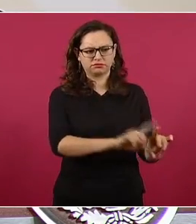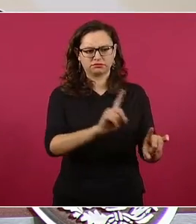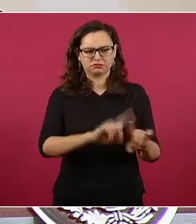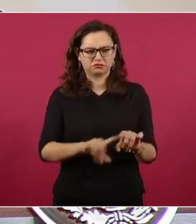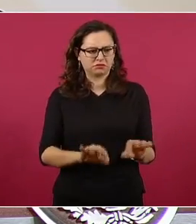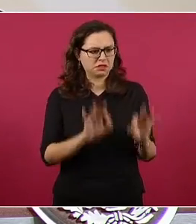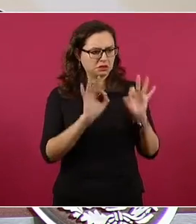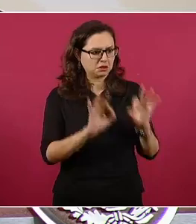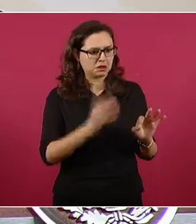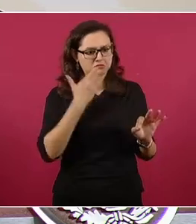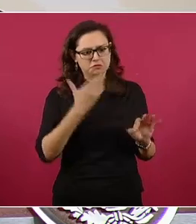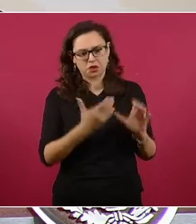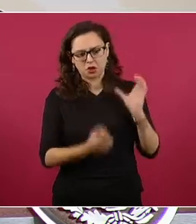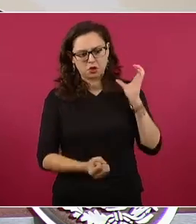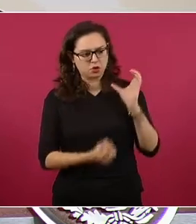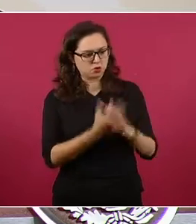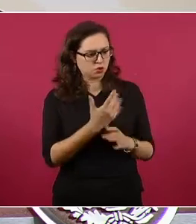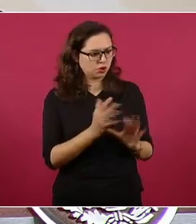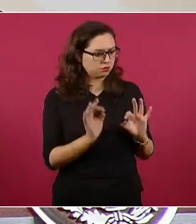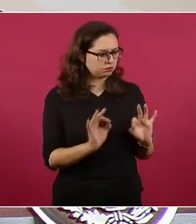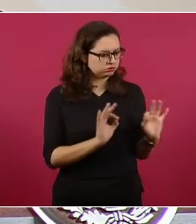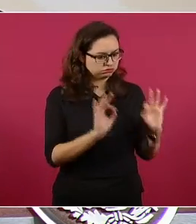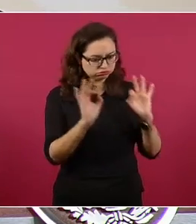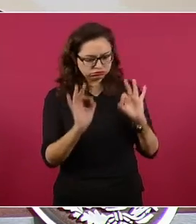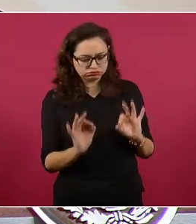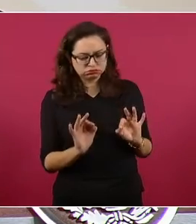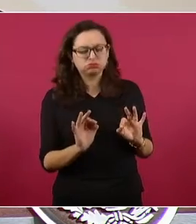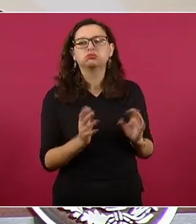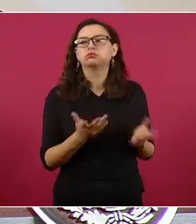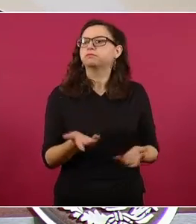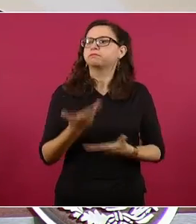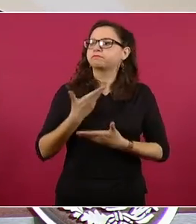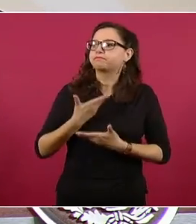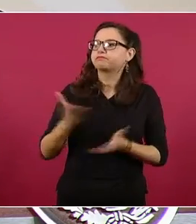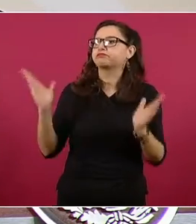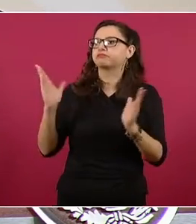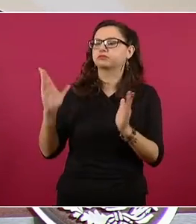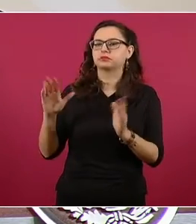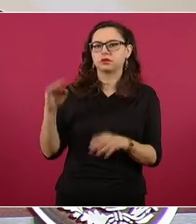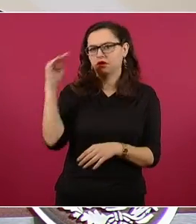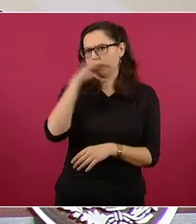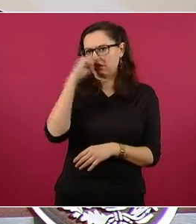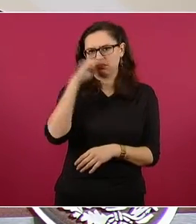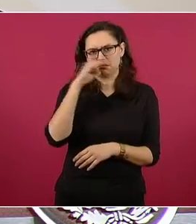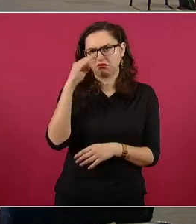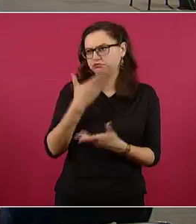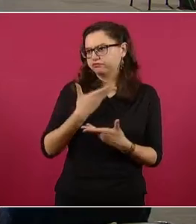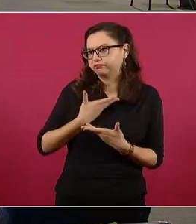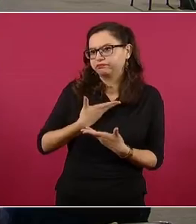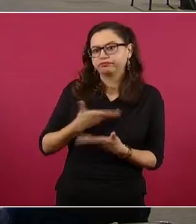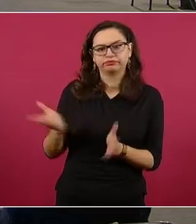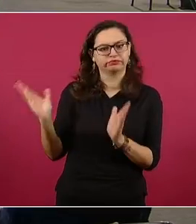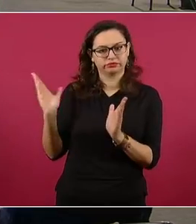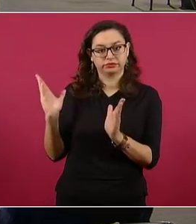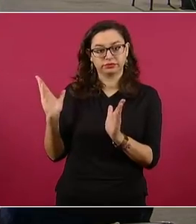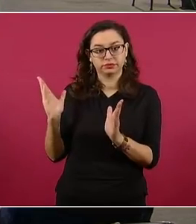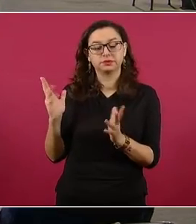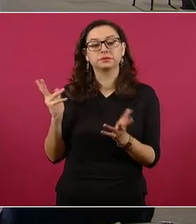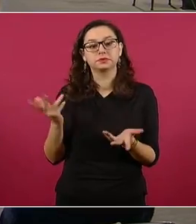nuevos de manera gratuita, que han sido confiscados